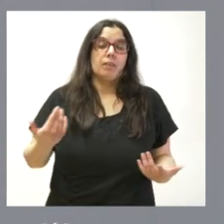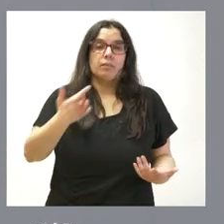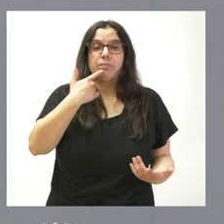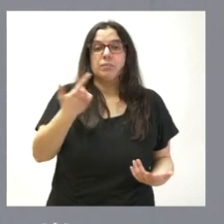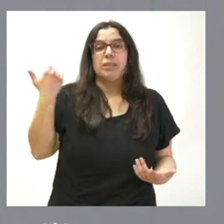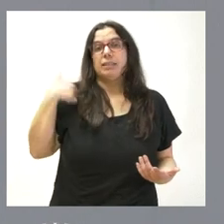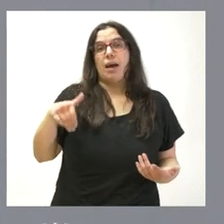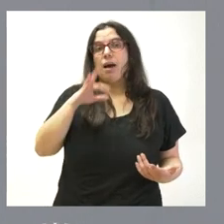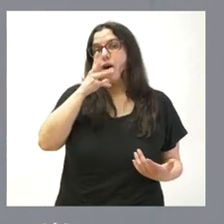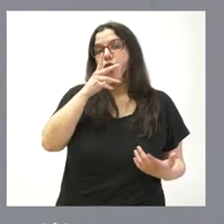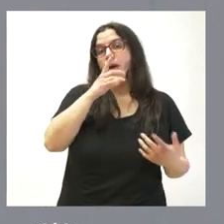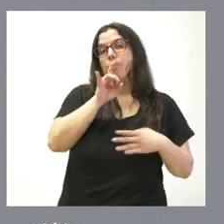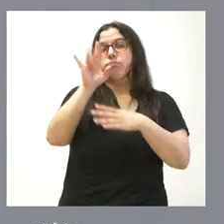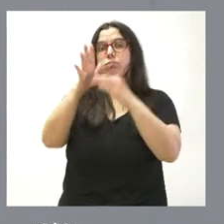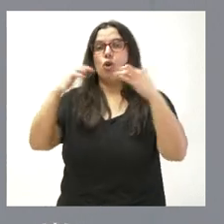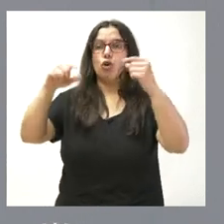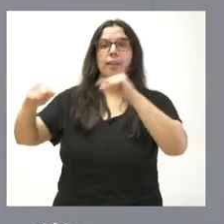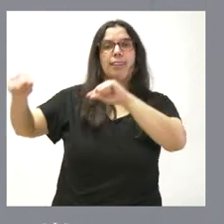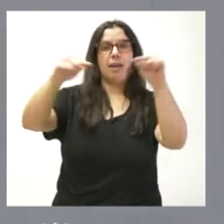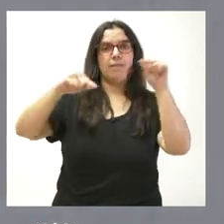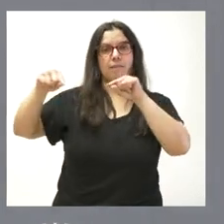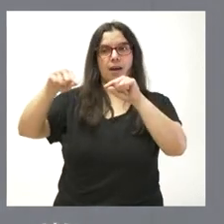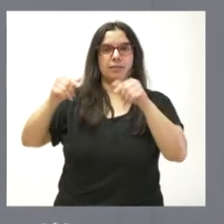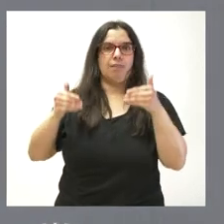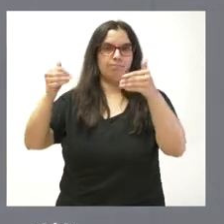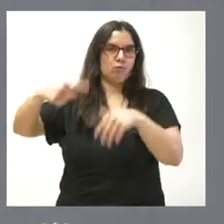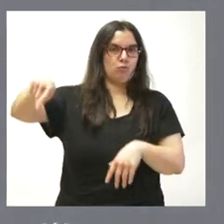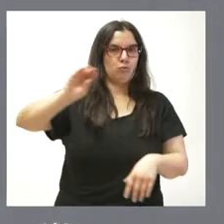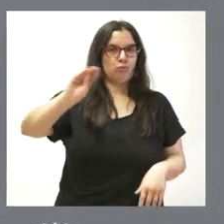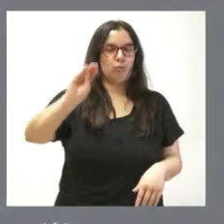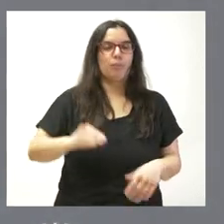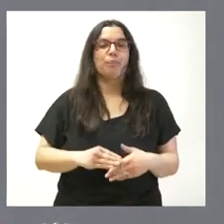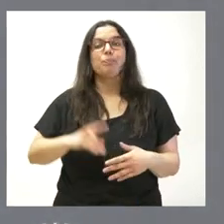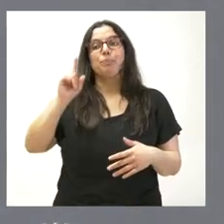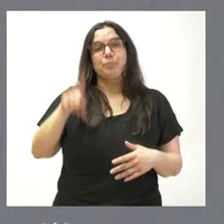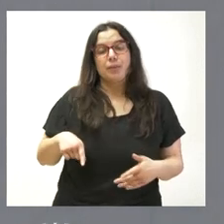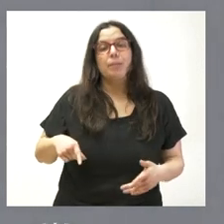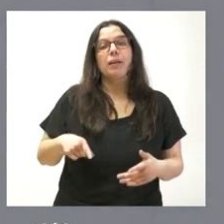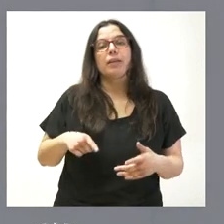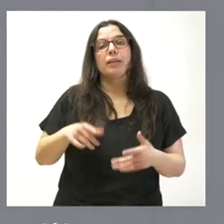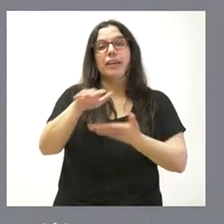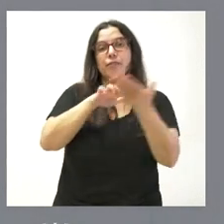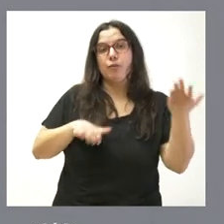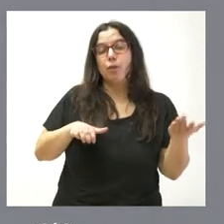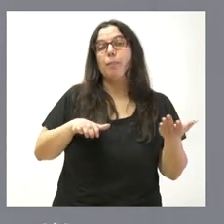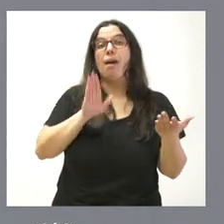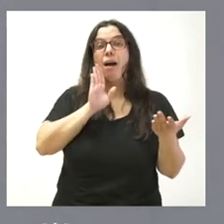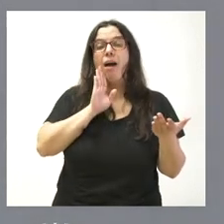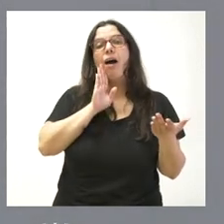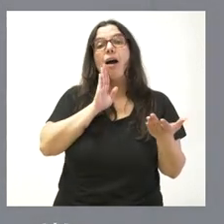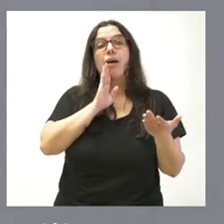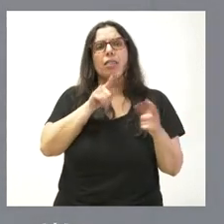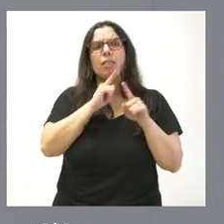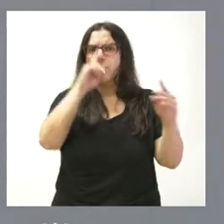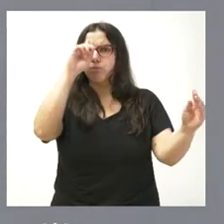pasa a ser objeto de debate en las cortes de Castilla y león y también está a su disposición el informe de la airez que avala estas previsiones